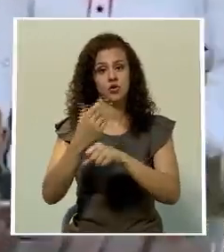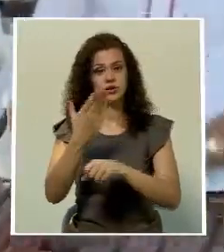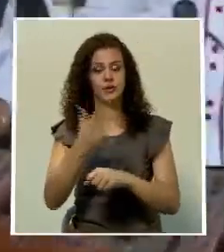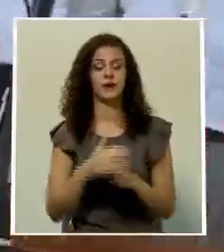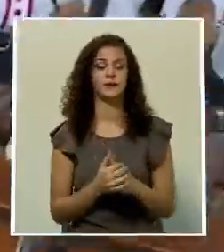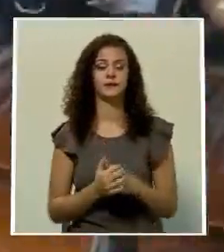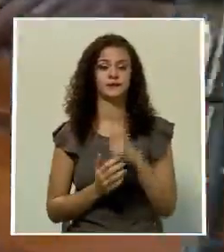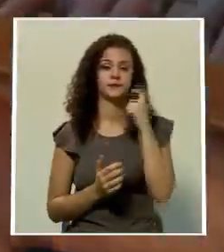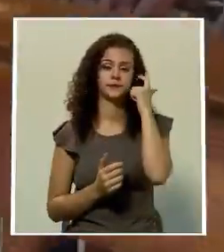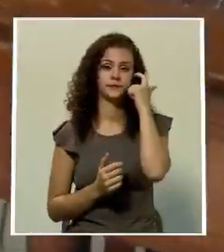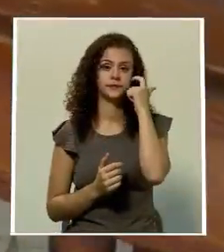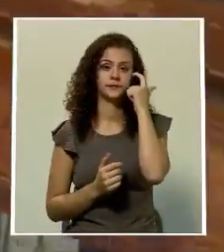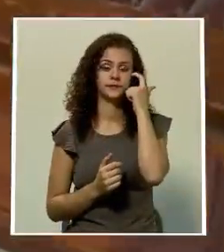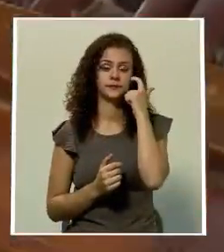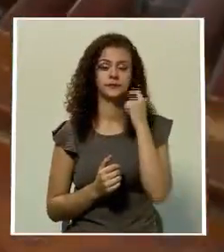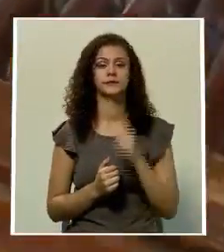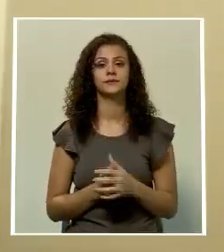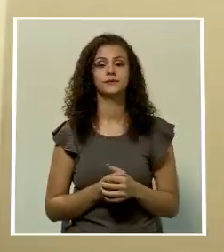municipalidad.